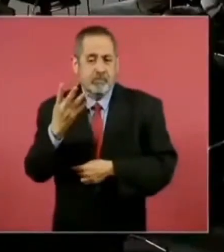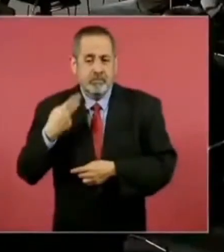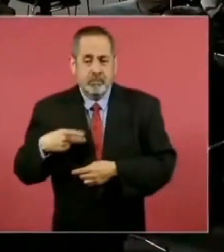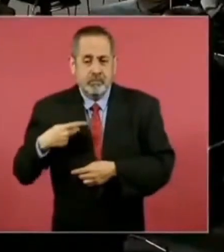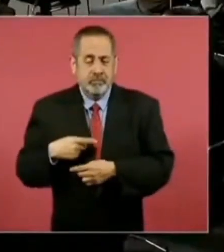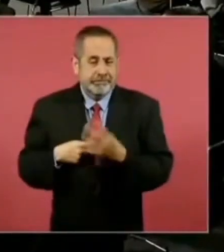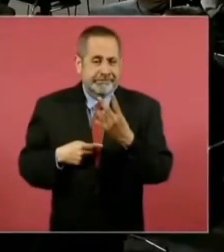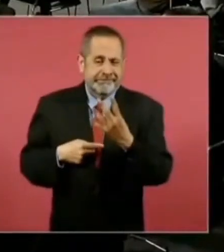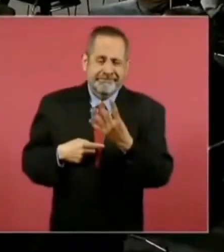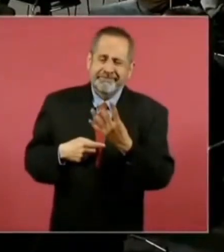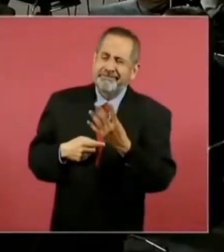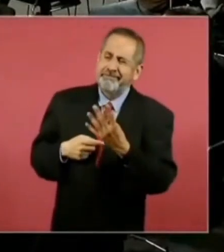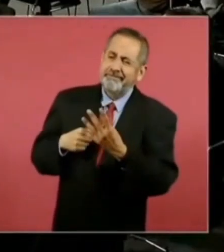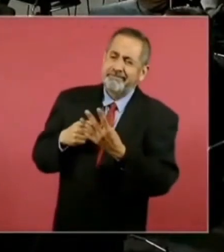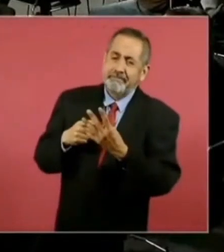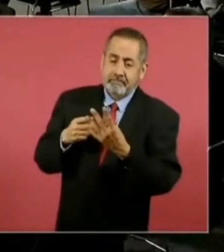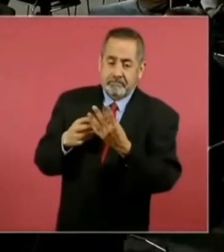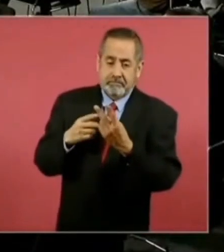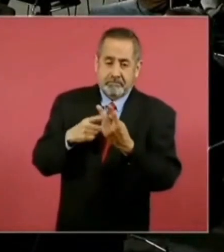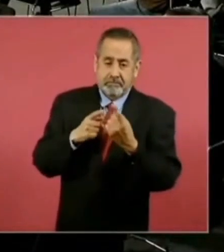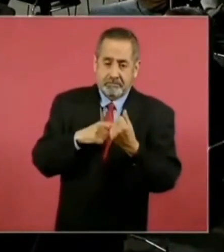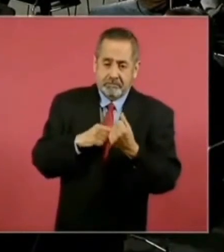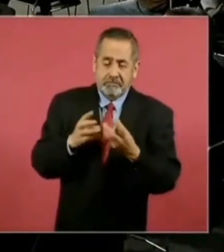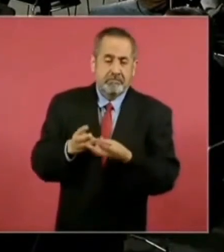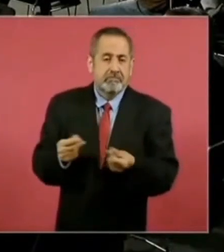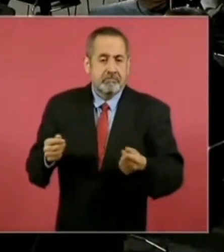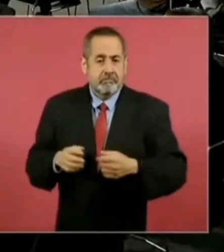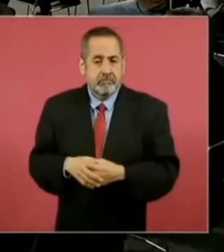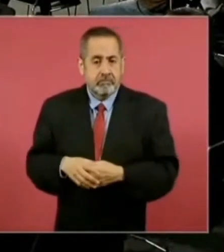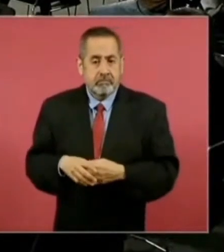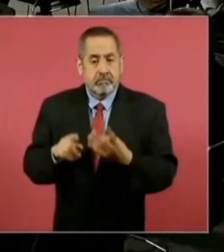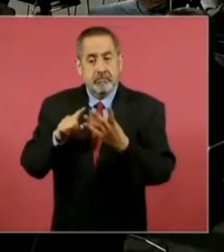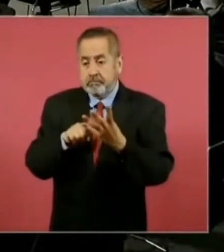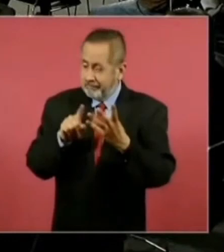ahí le dije, doble beca